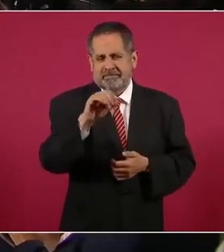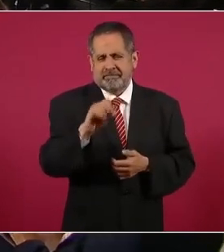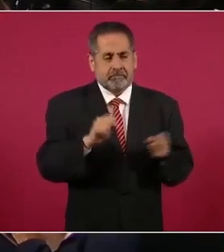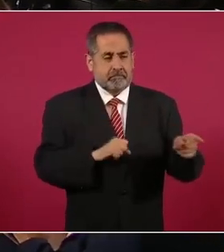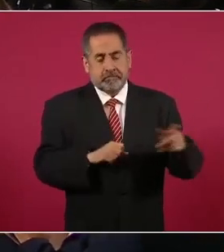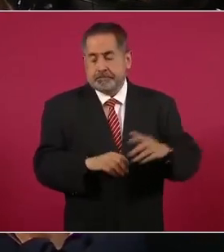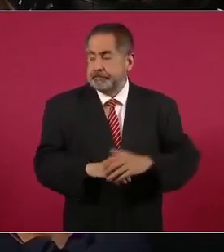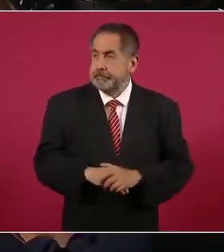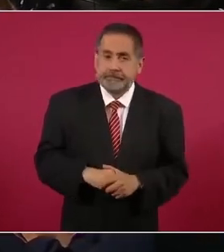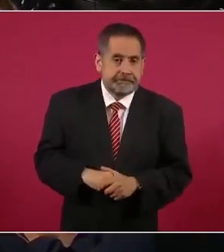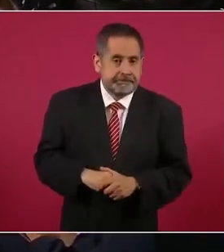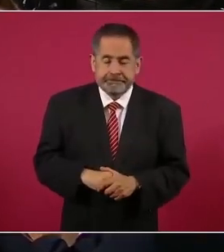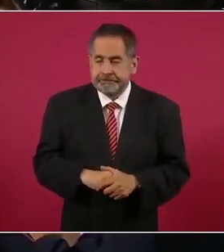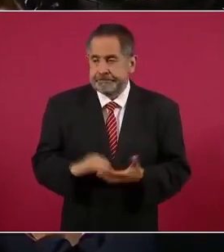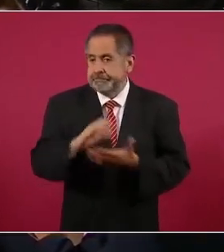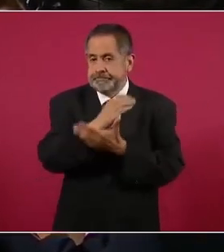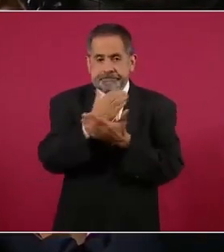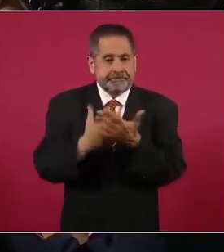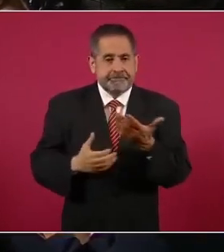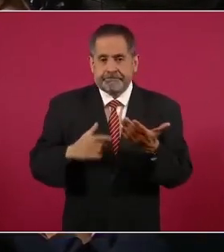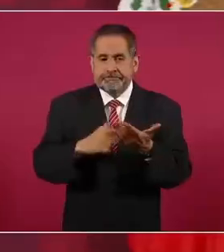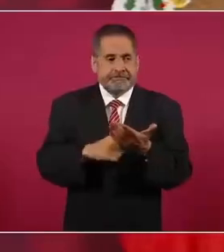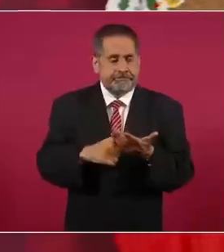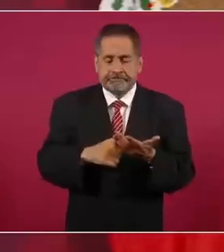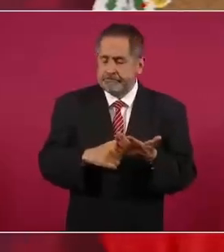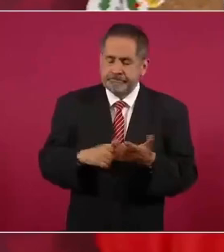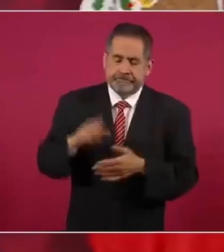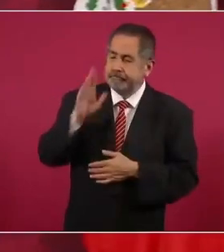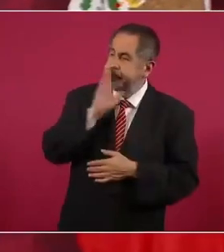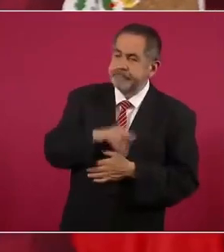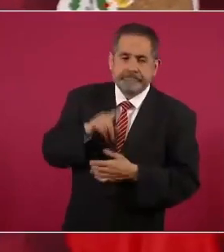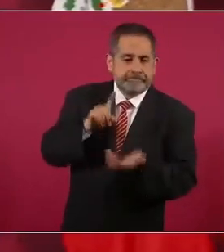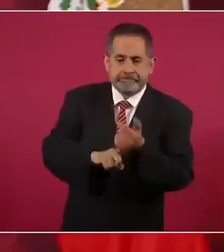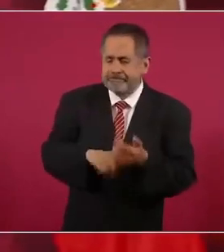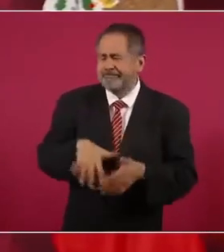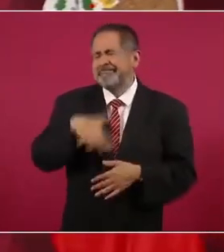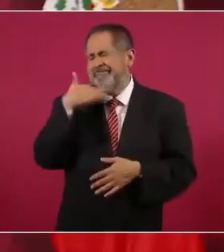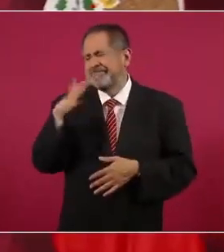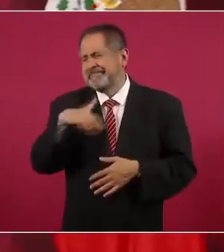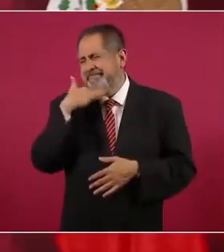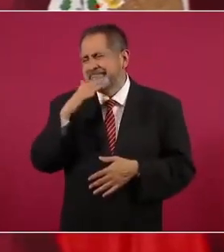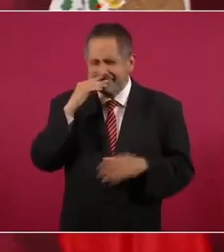que ese es un contrato también manchado por la corrupción.